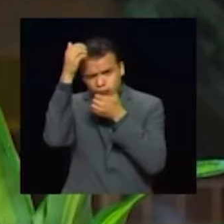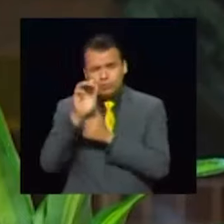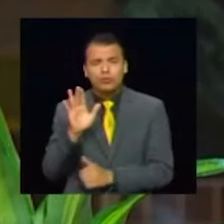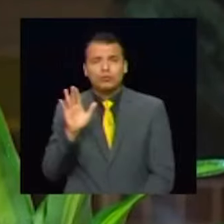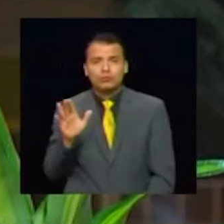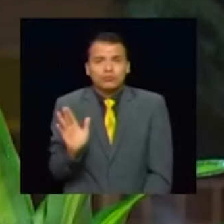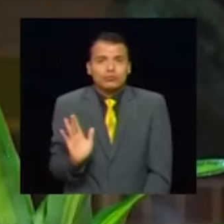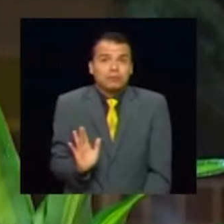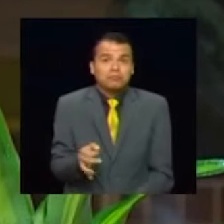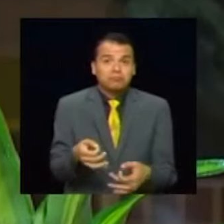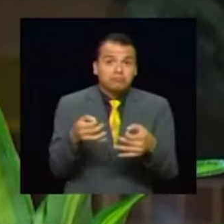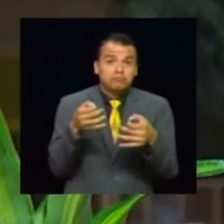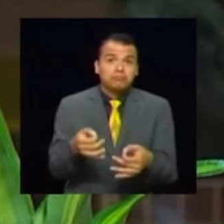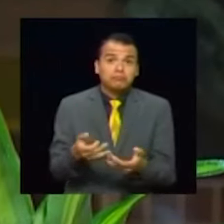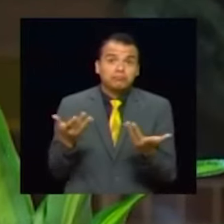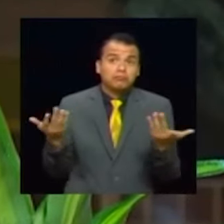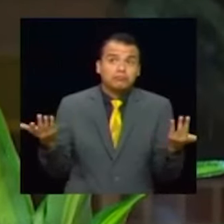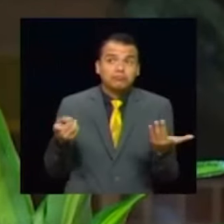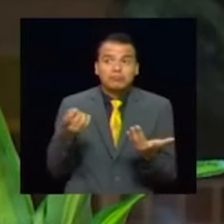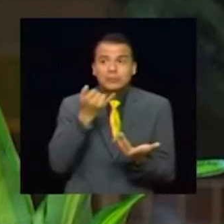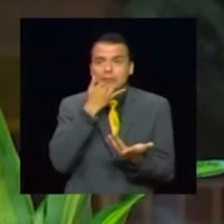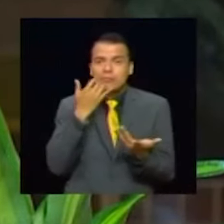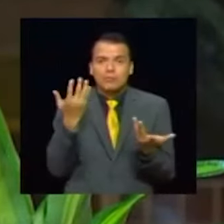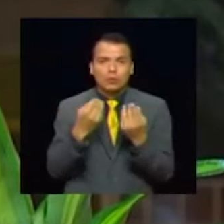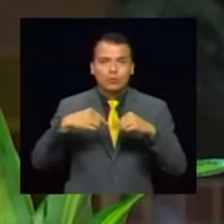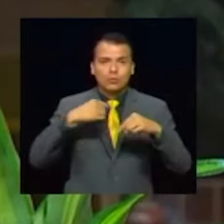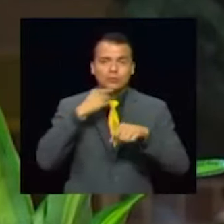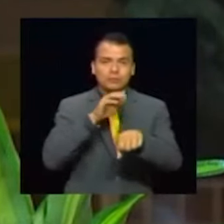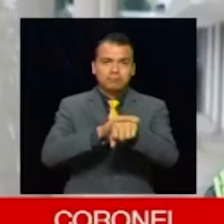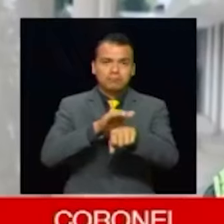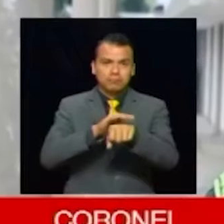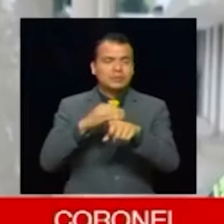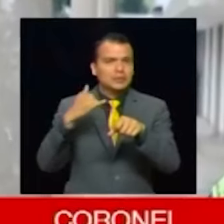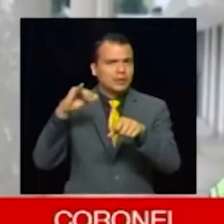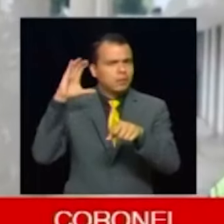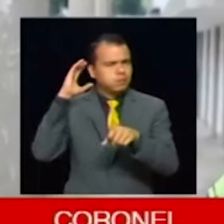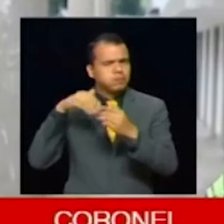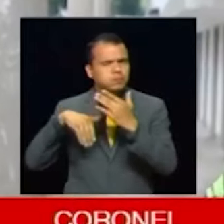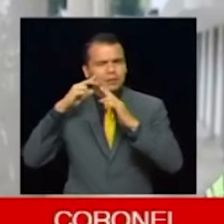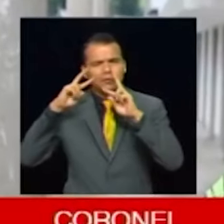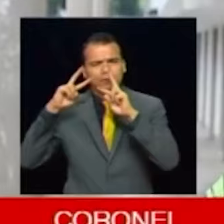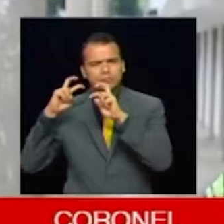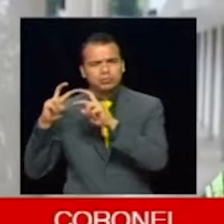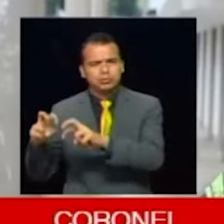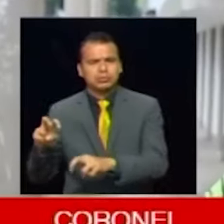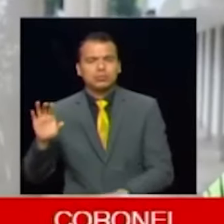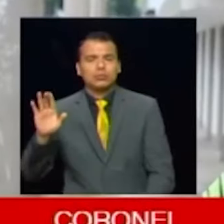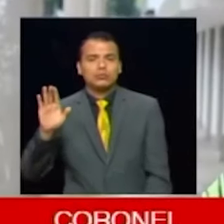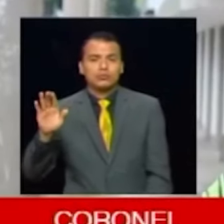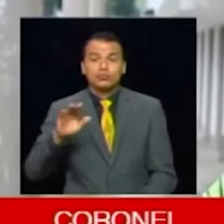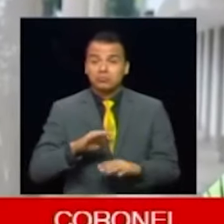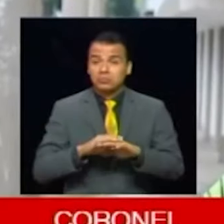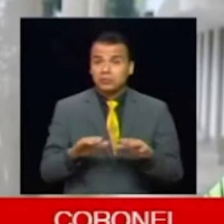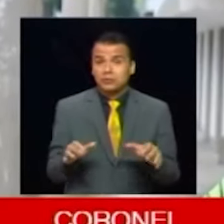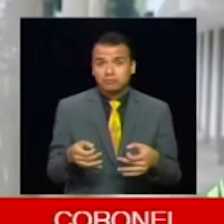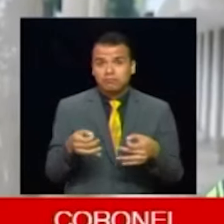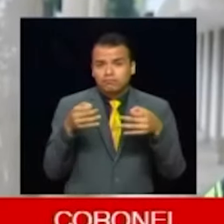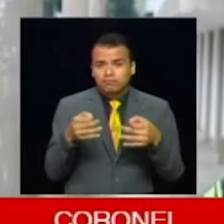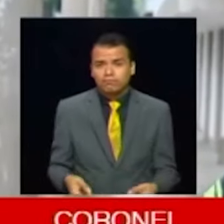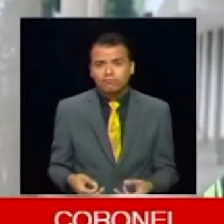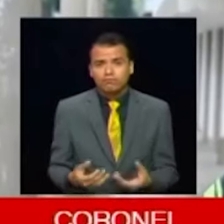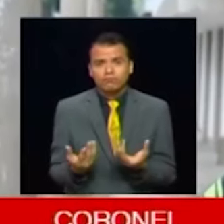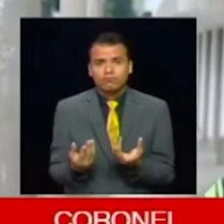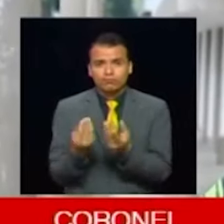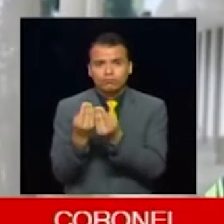se inició la investigación para esclarecer este doble crimen. Estamos haciendo todas las verificaciones con la